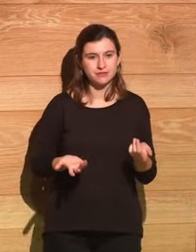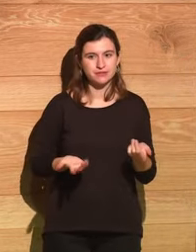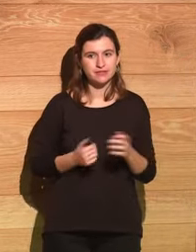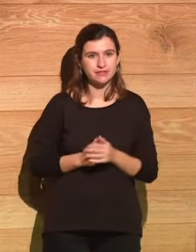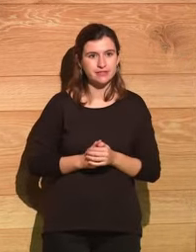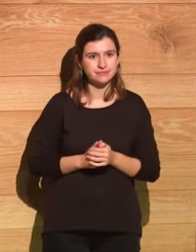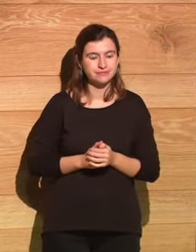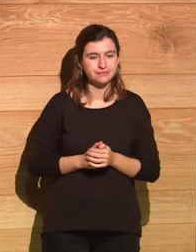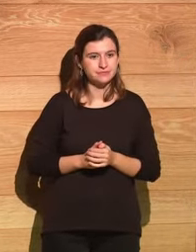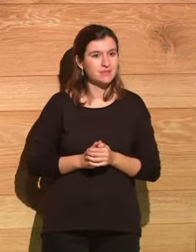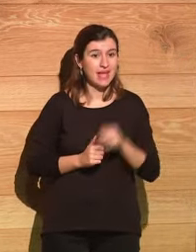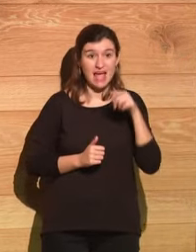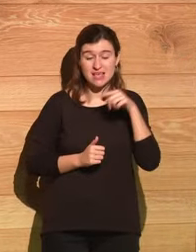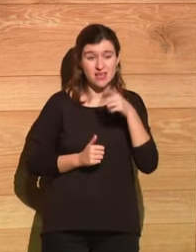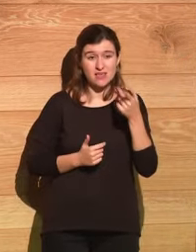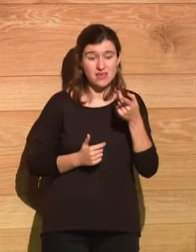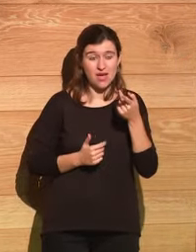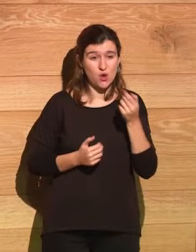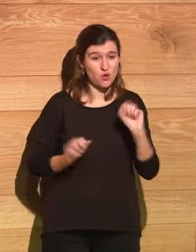bueno, pues lo salvó con éxito.